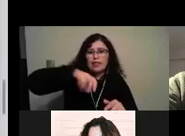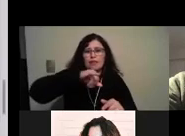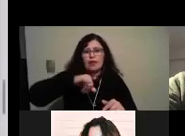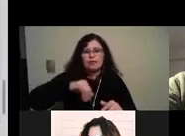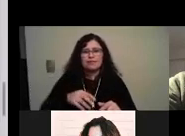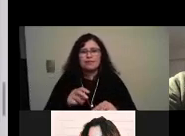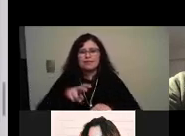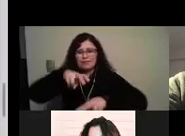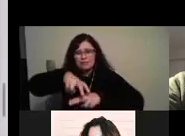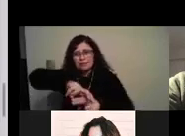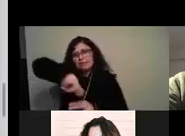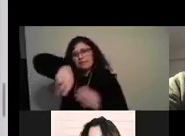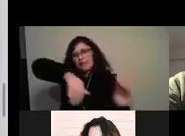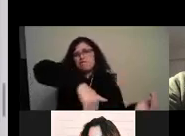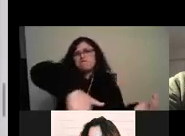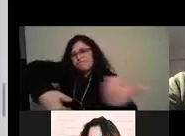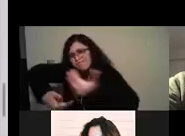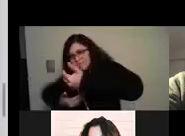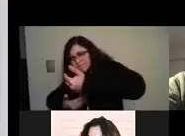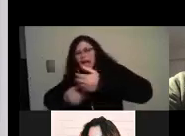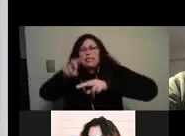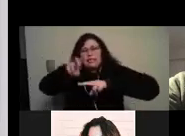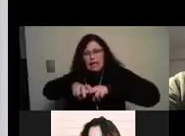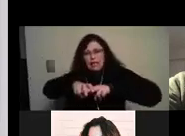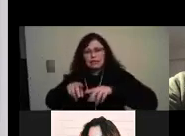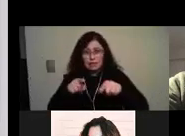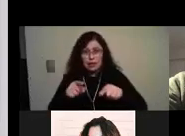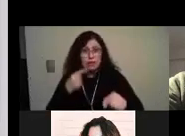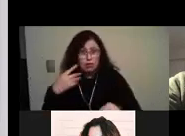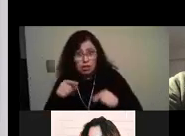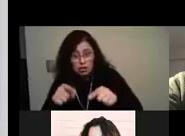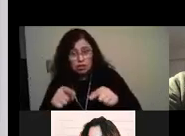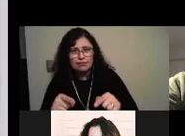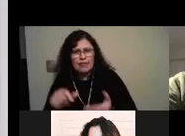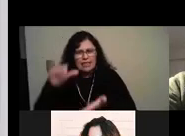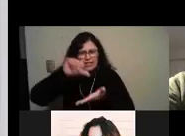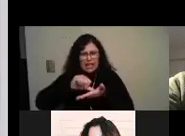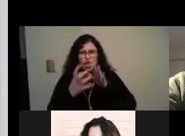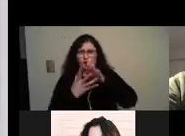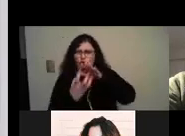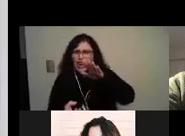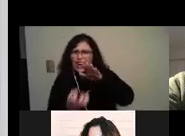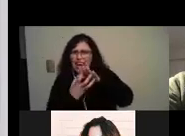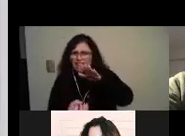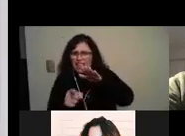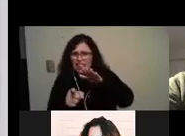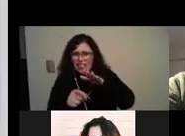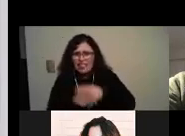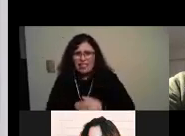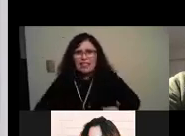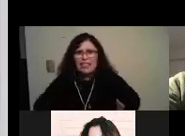que es importante, fíjense en esto que también es súper, súper significativo, y no sé si se lo había referido, pero lo refiero nuevamente,